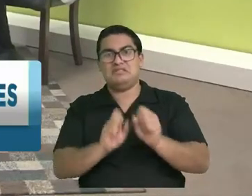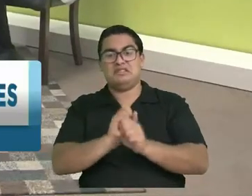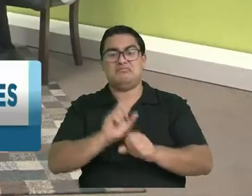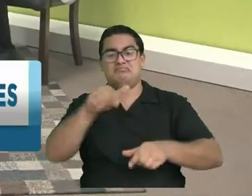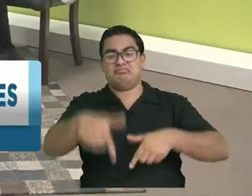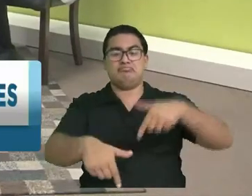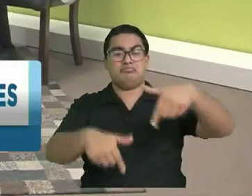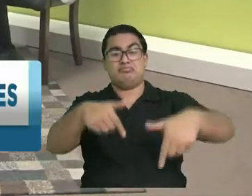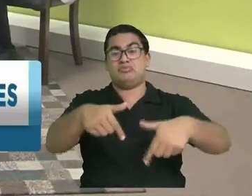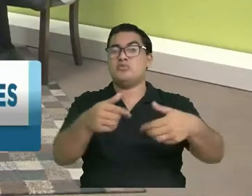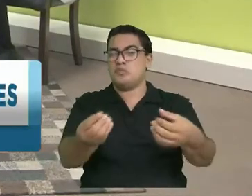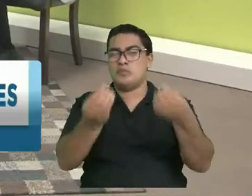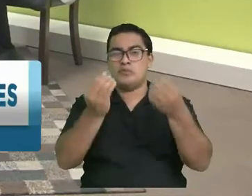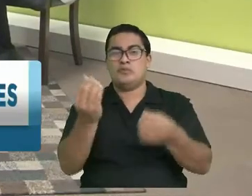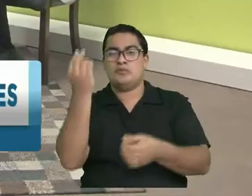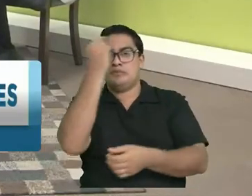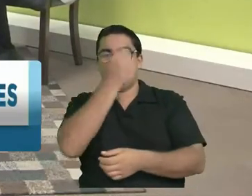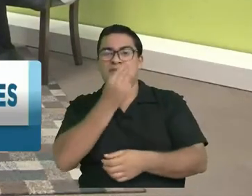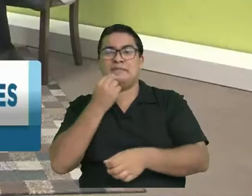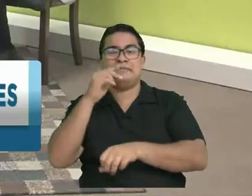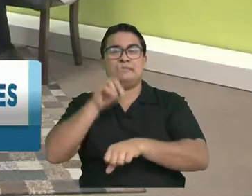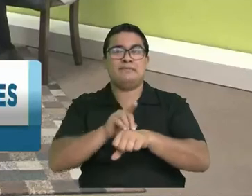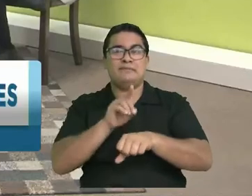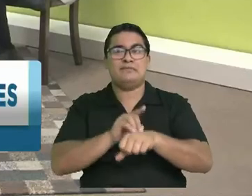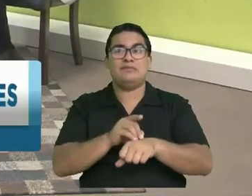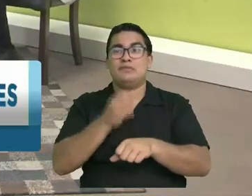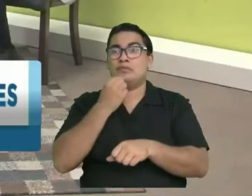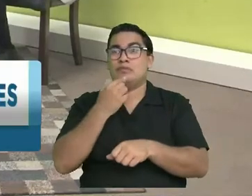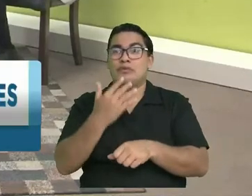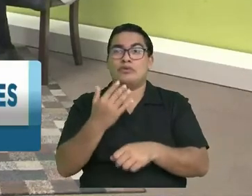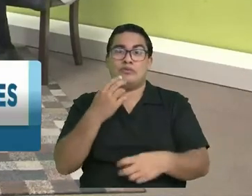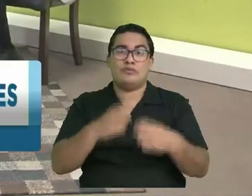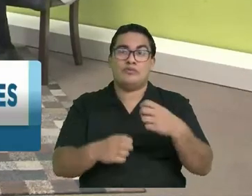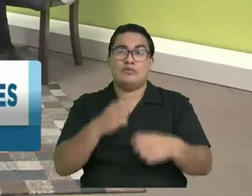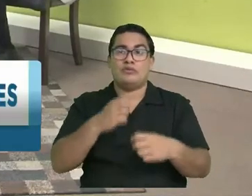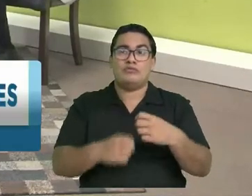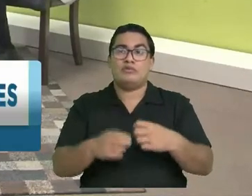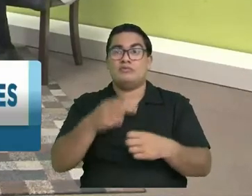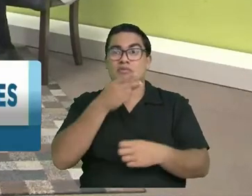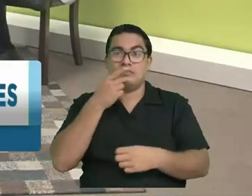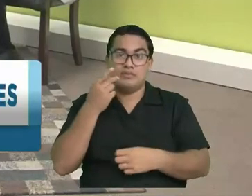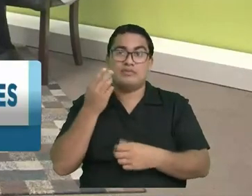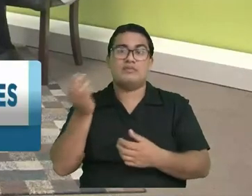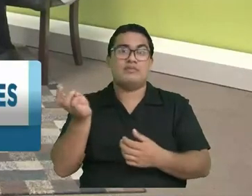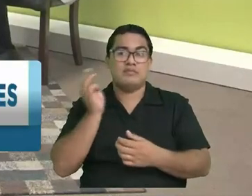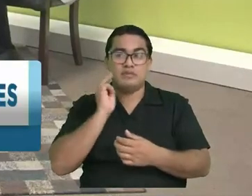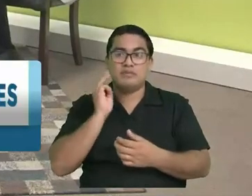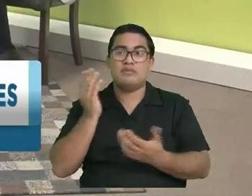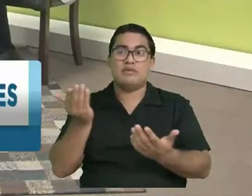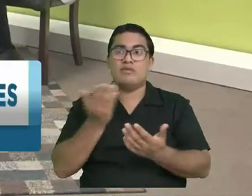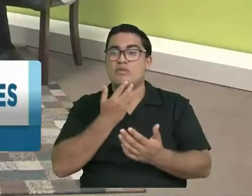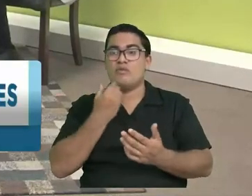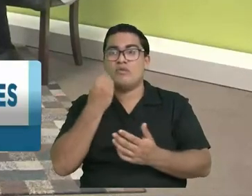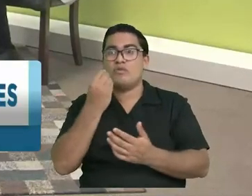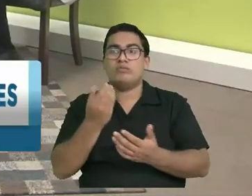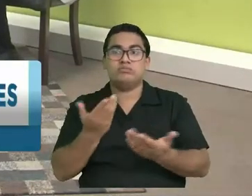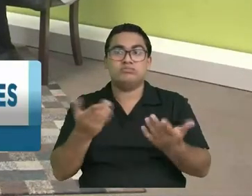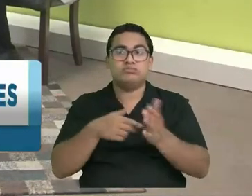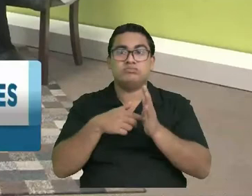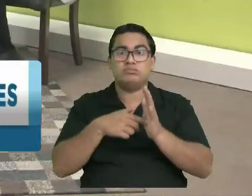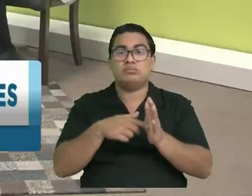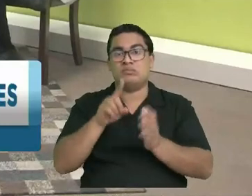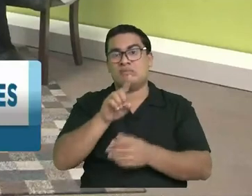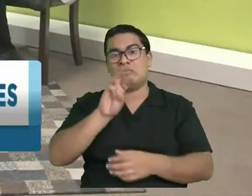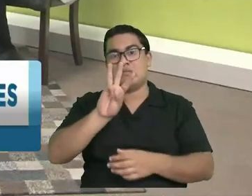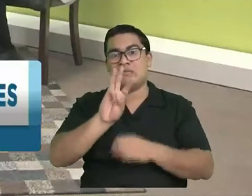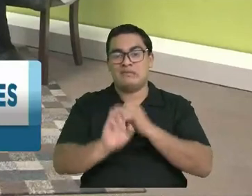mucha consulta sobre supuestas deformidades que los padres te llegan a hacer mucho en las personas jóvenes entre los 13 y los